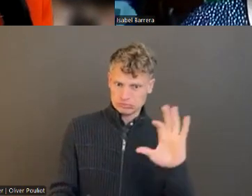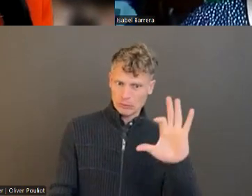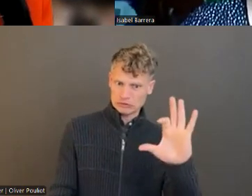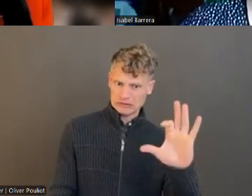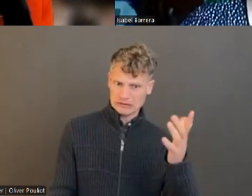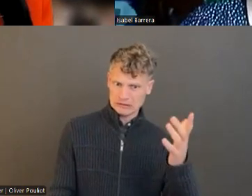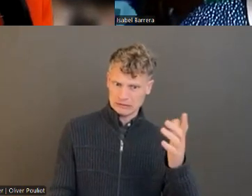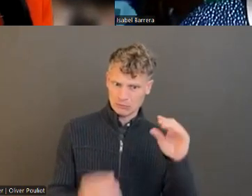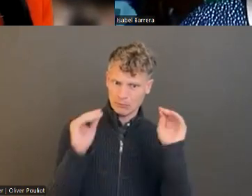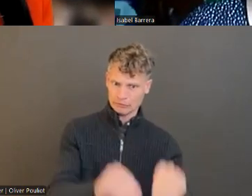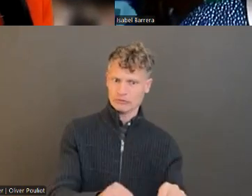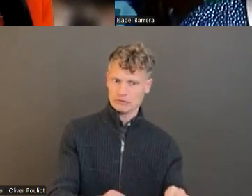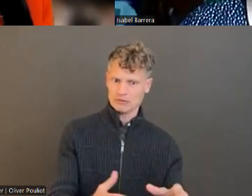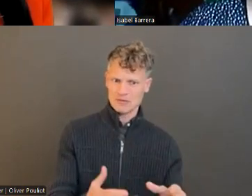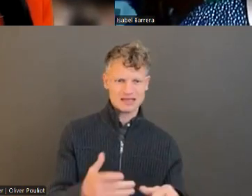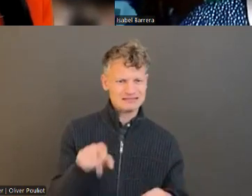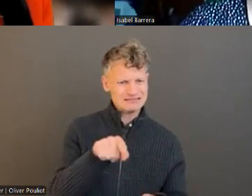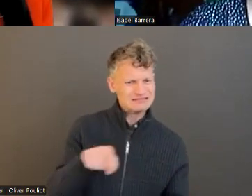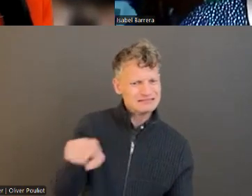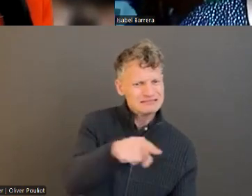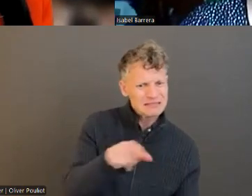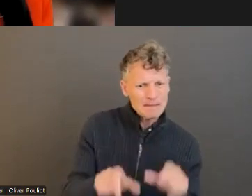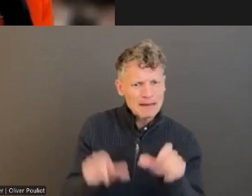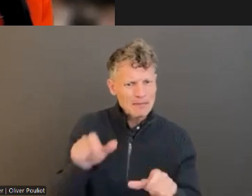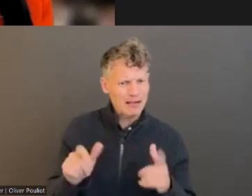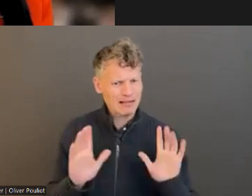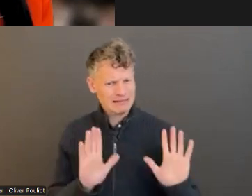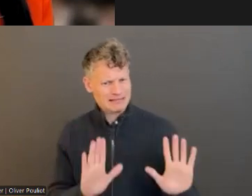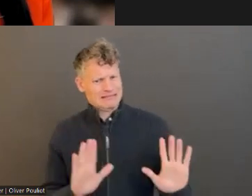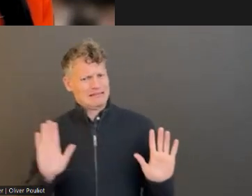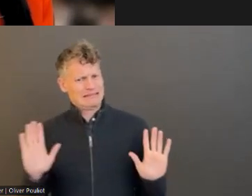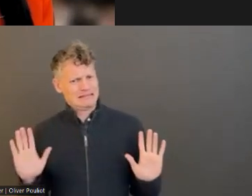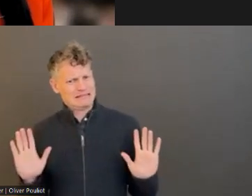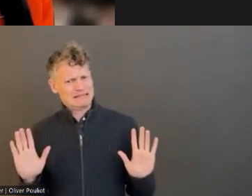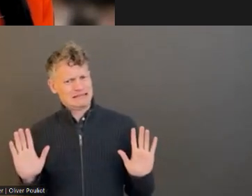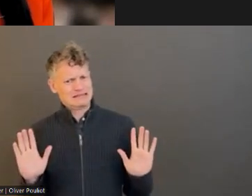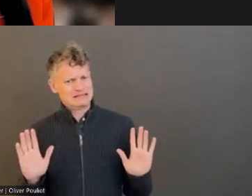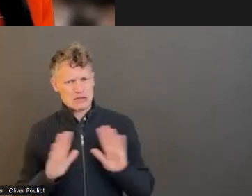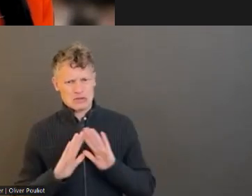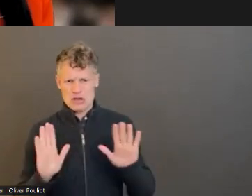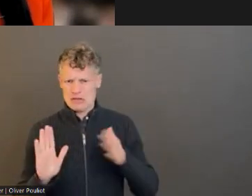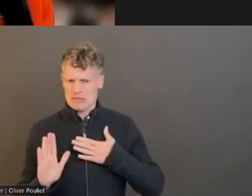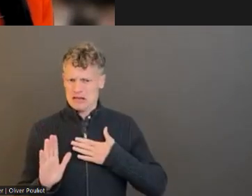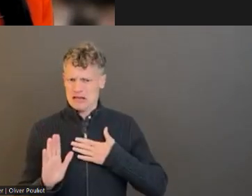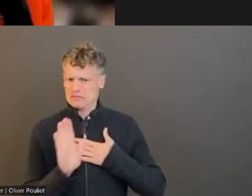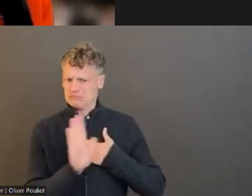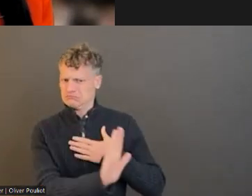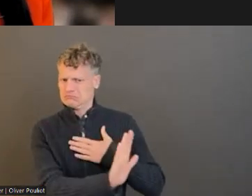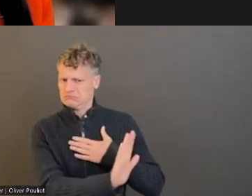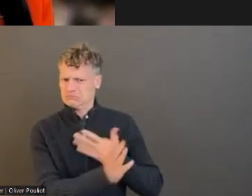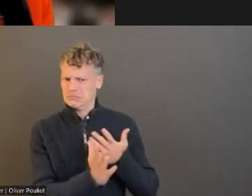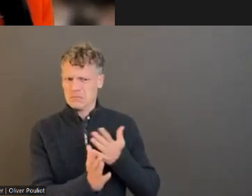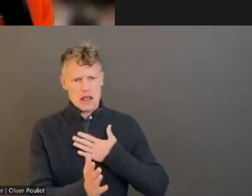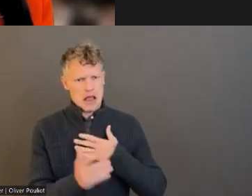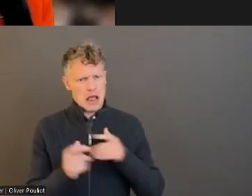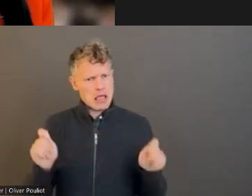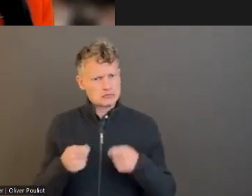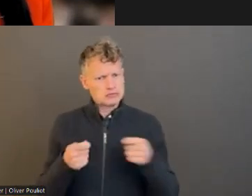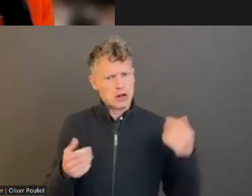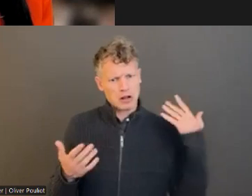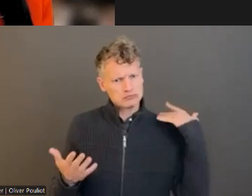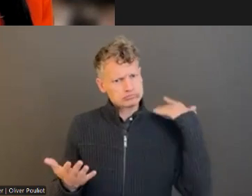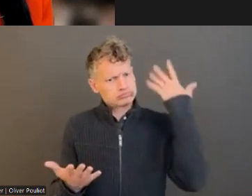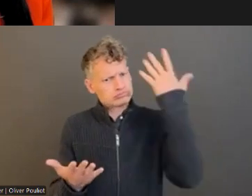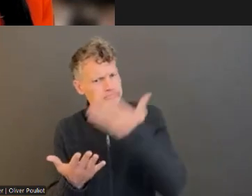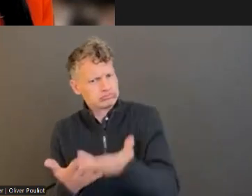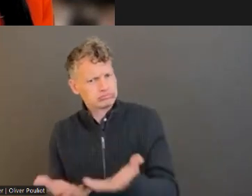ellos, porque lo ven natural practicar la defecación al aire libre en algunos casos, Si es un